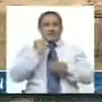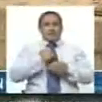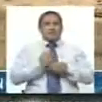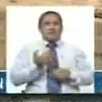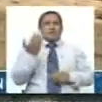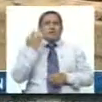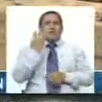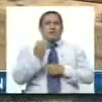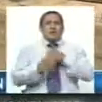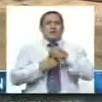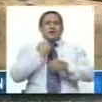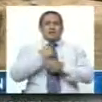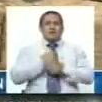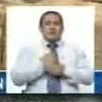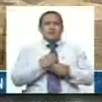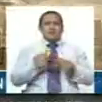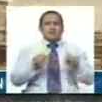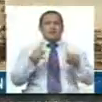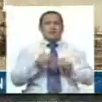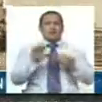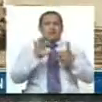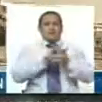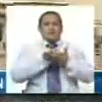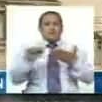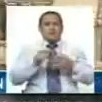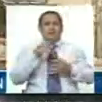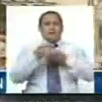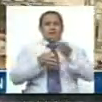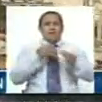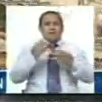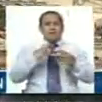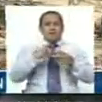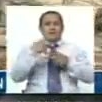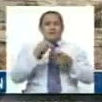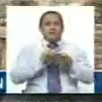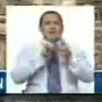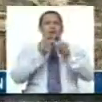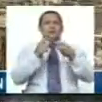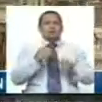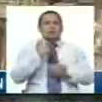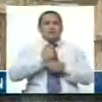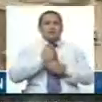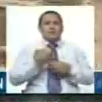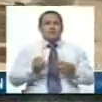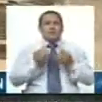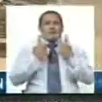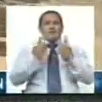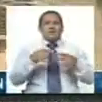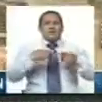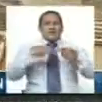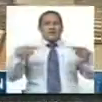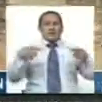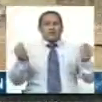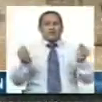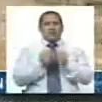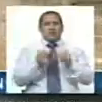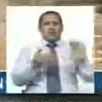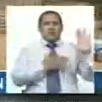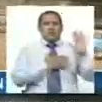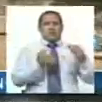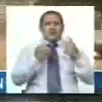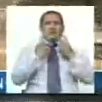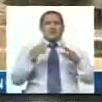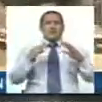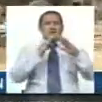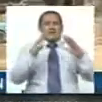hace 40 años, pero que desde hace 6 meses, según los vecinos, cambió sus insumos para fabricar ladrillos, comprometiendo todas